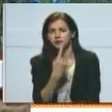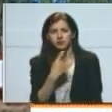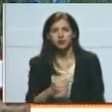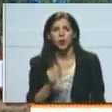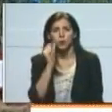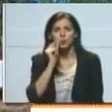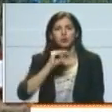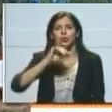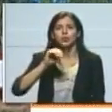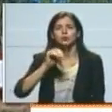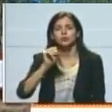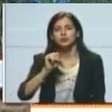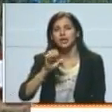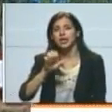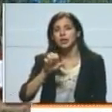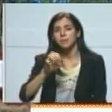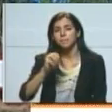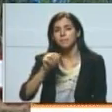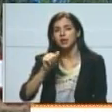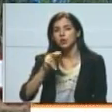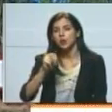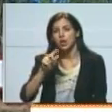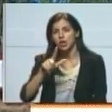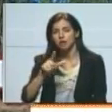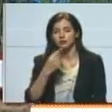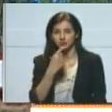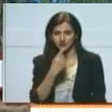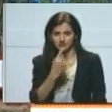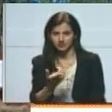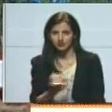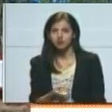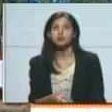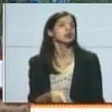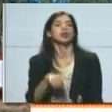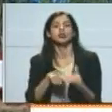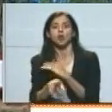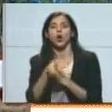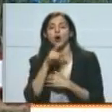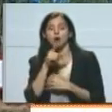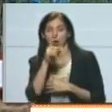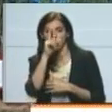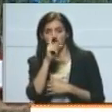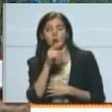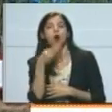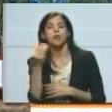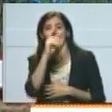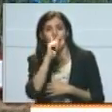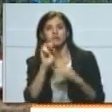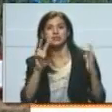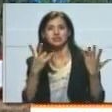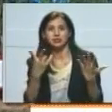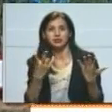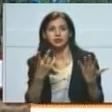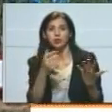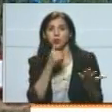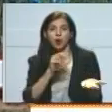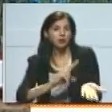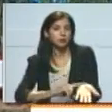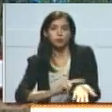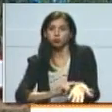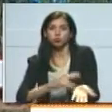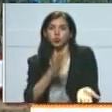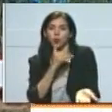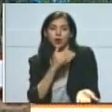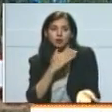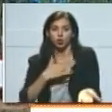Manuel Olivares acaba de ingresar a Centro de Salud de Caracas, joven de 17 años sin signos vitales. Impacto de bomba